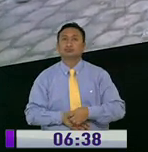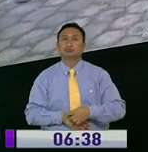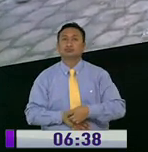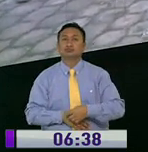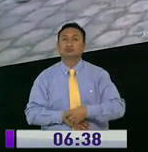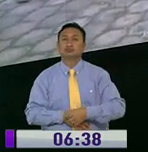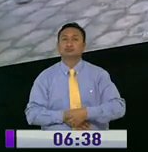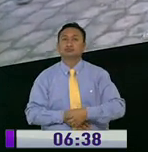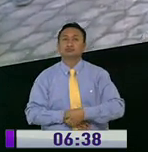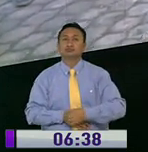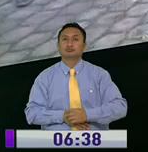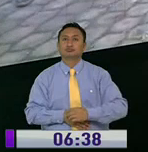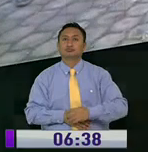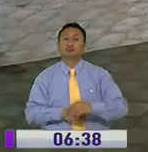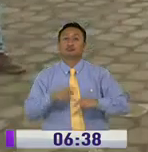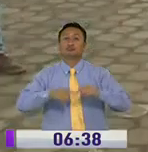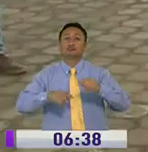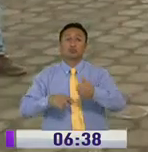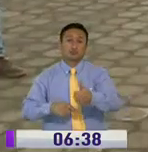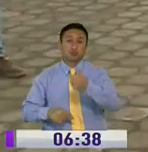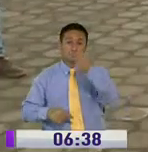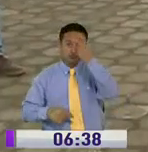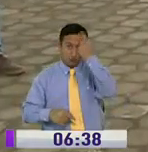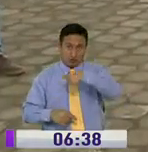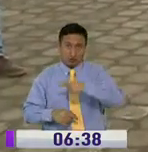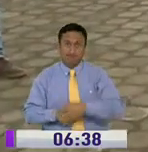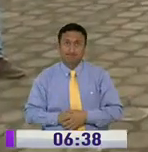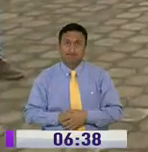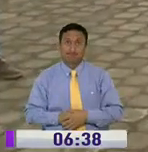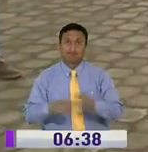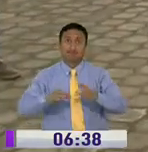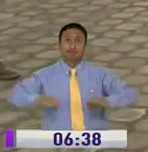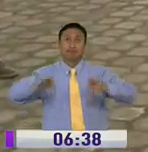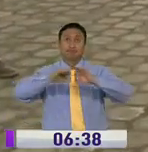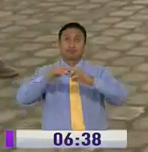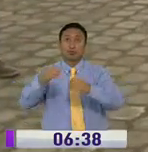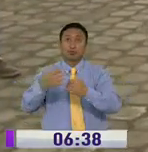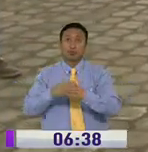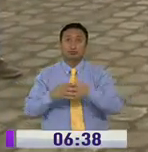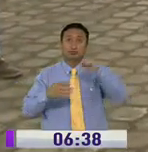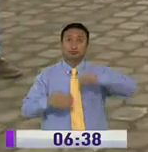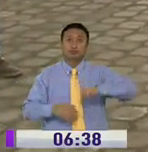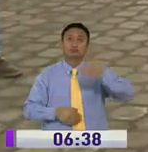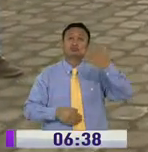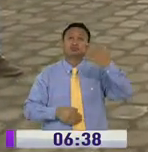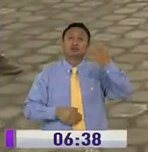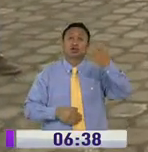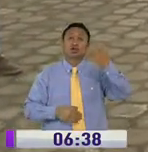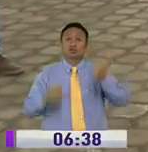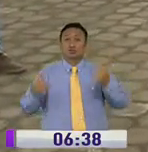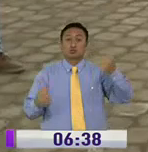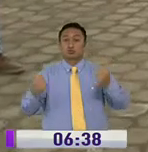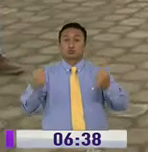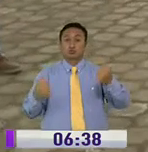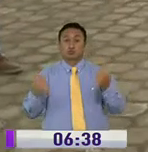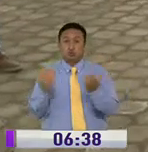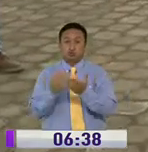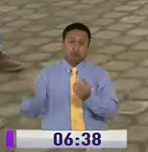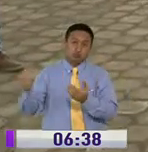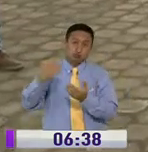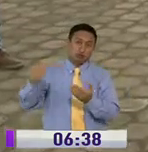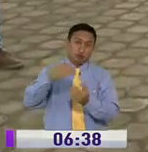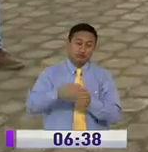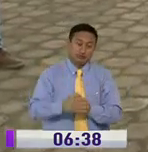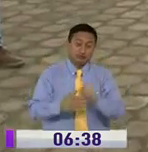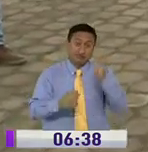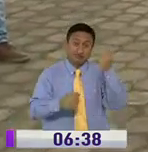Roberto, amigos, que tengan un buen día. Importante la información el día de hoy, puesto que son 15 camiones de recolección de basura los cuales no es